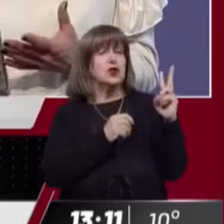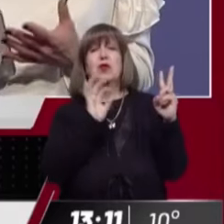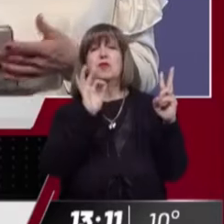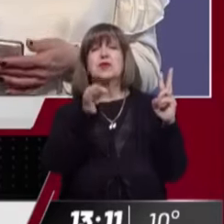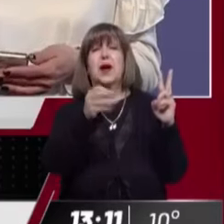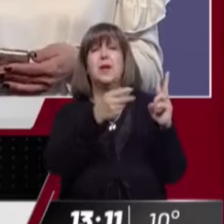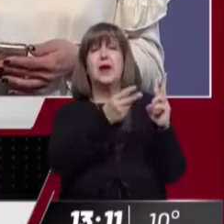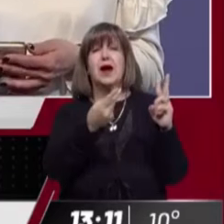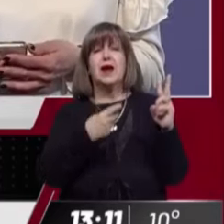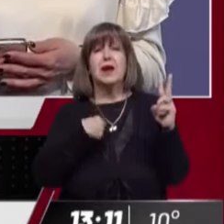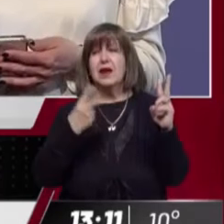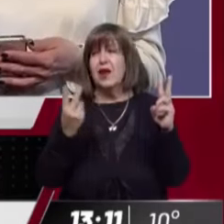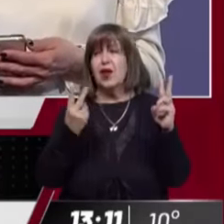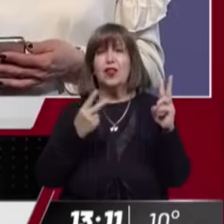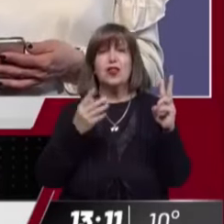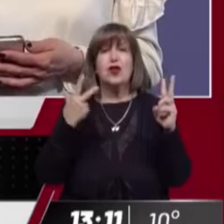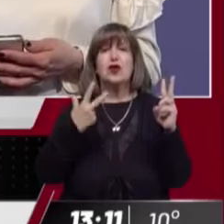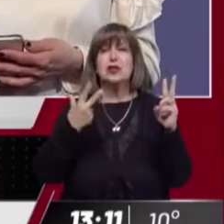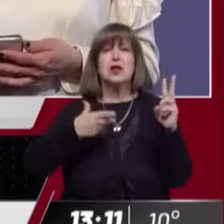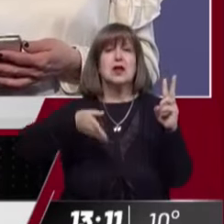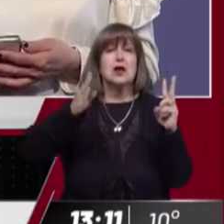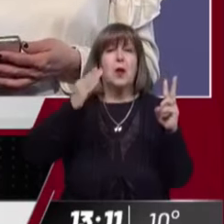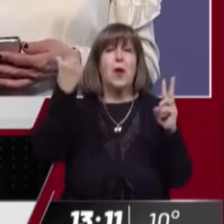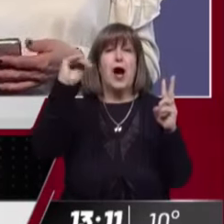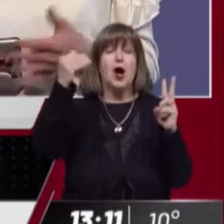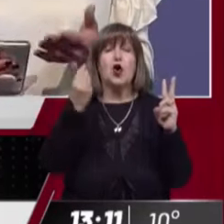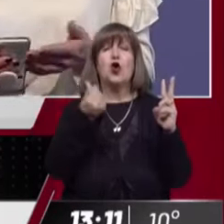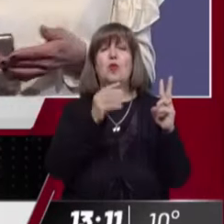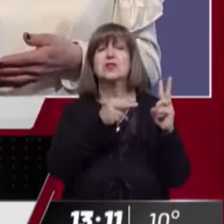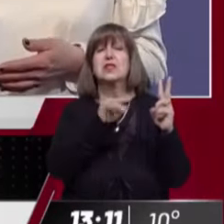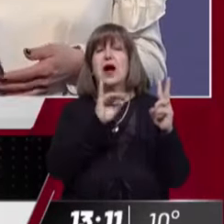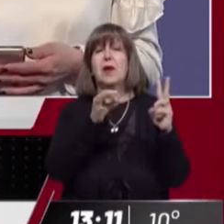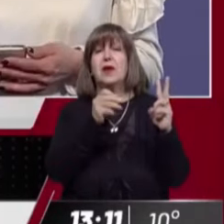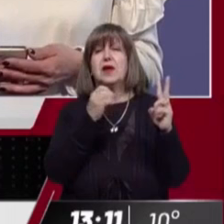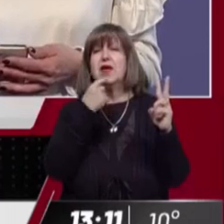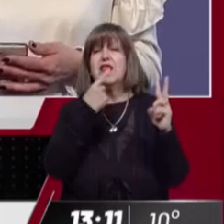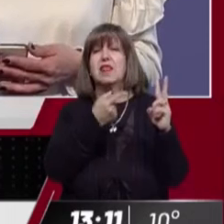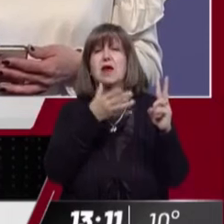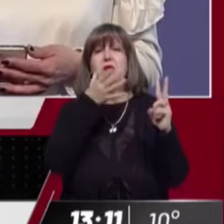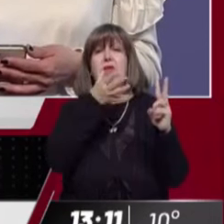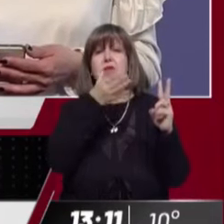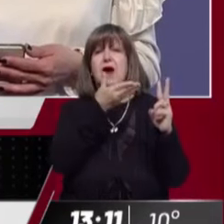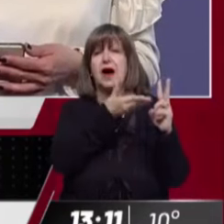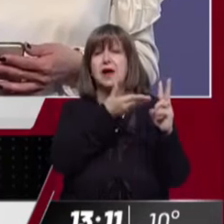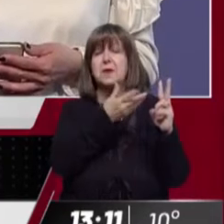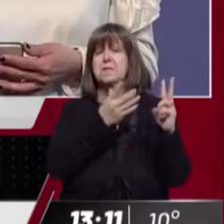logran interceptar al rodado en el que iban el gerente y los dos empleados.